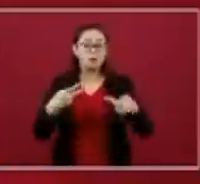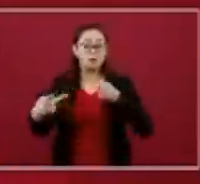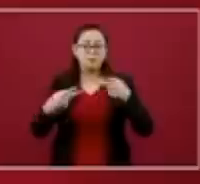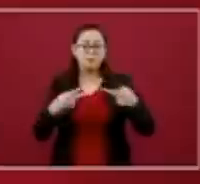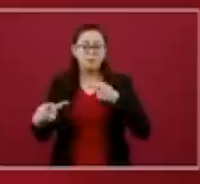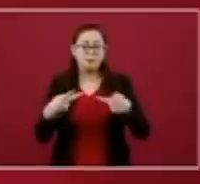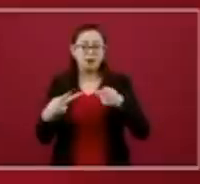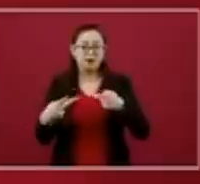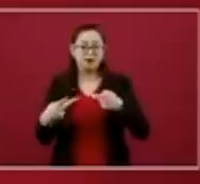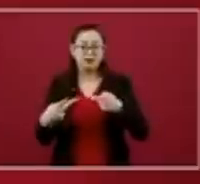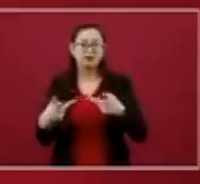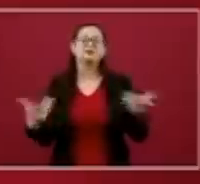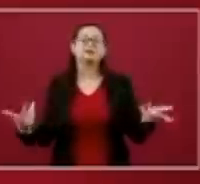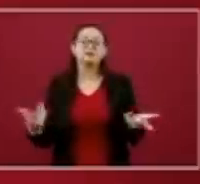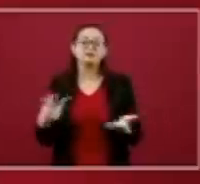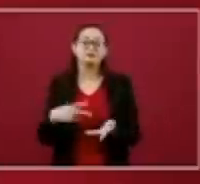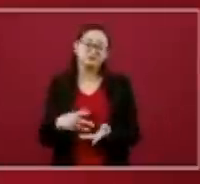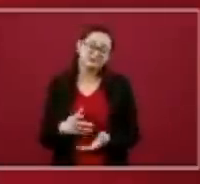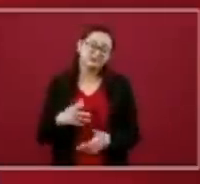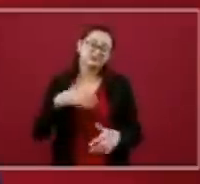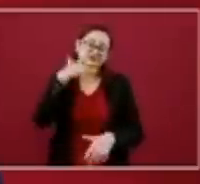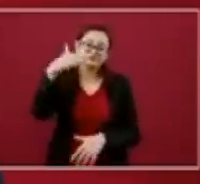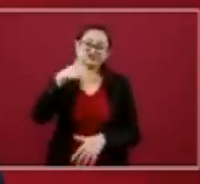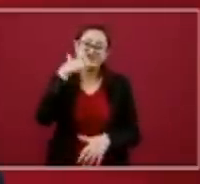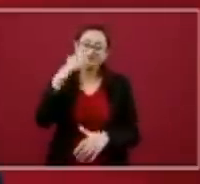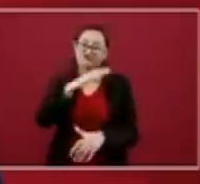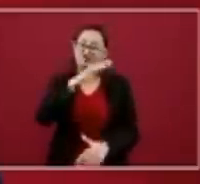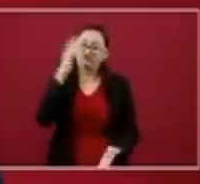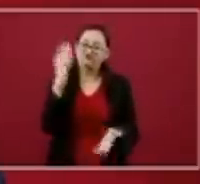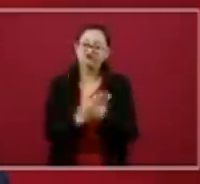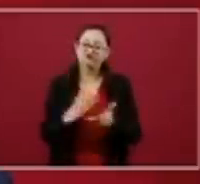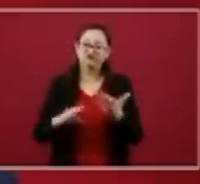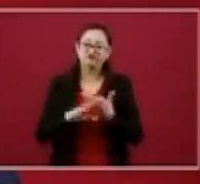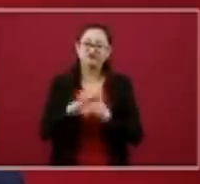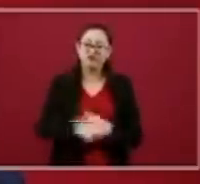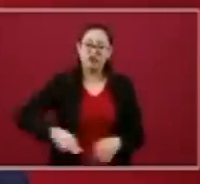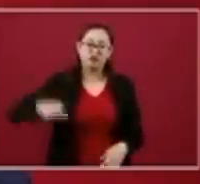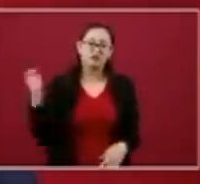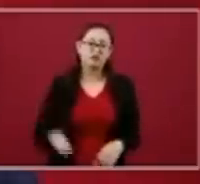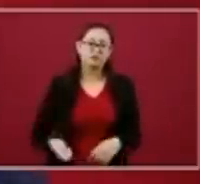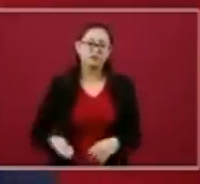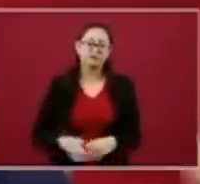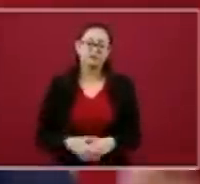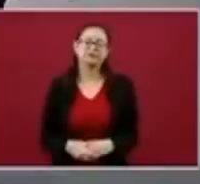Acabar con la corrupción. Me canso ganso.